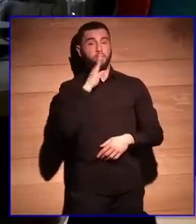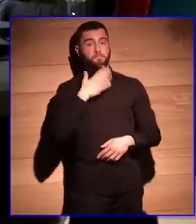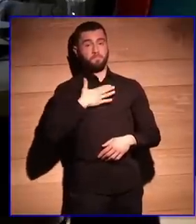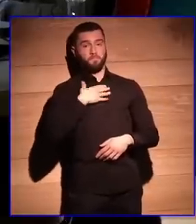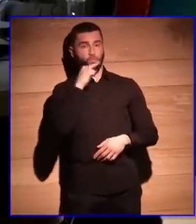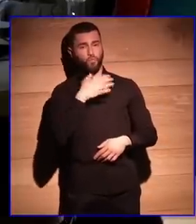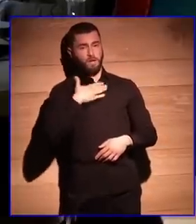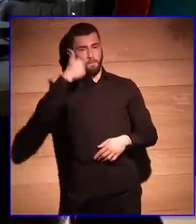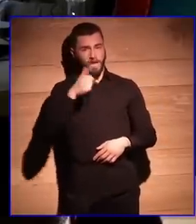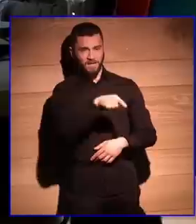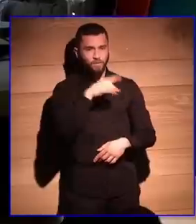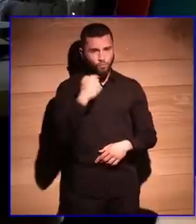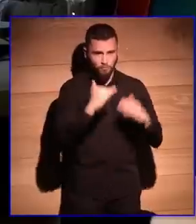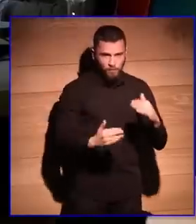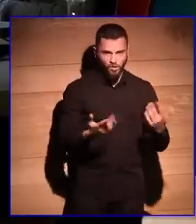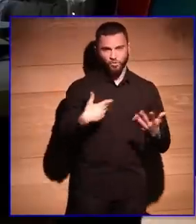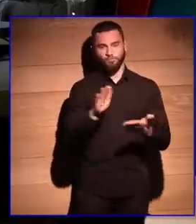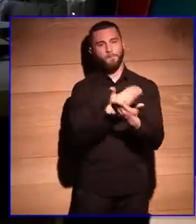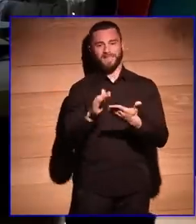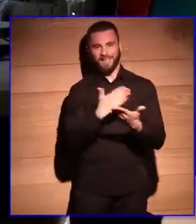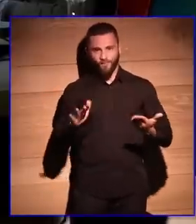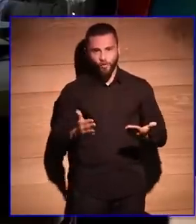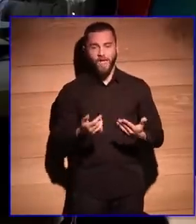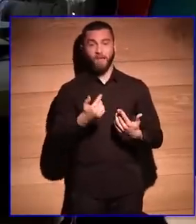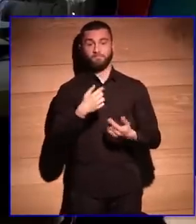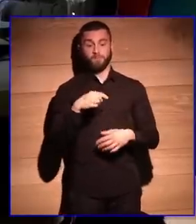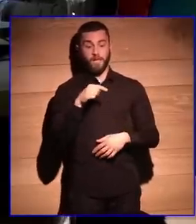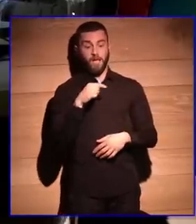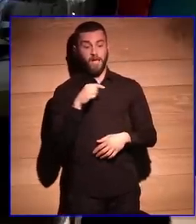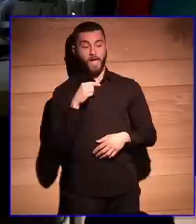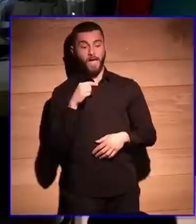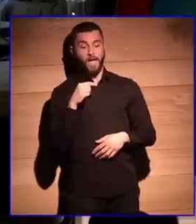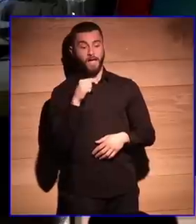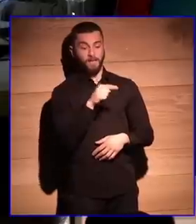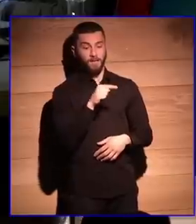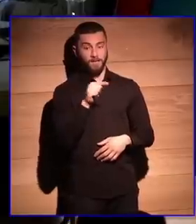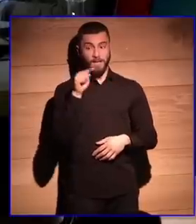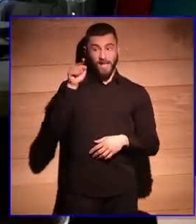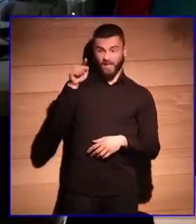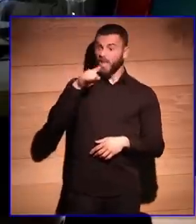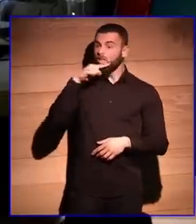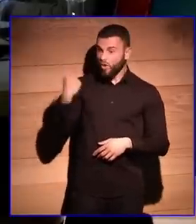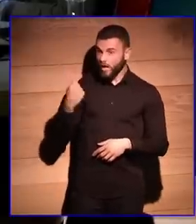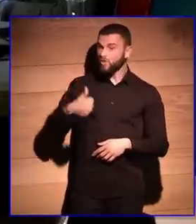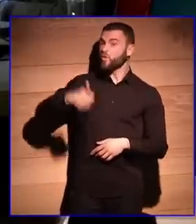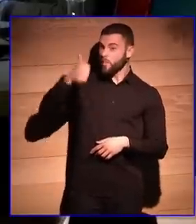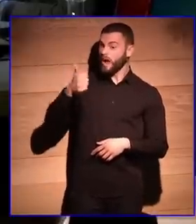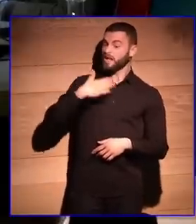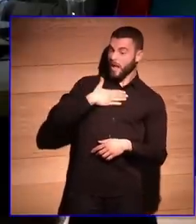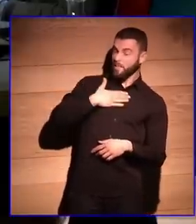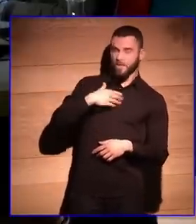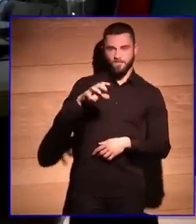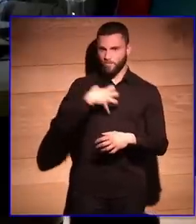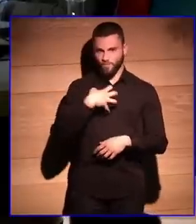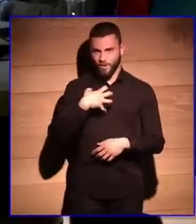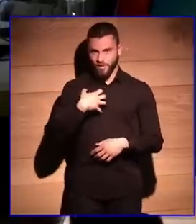Que dices, no, esto es una metáfora, no me puede decir que te está doliendo más a ti que a mí. No, mamá, o sea, no puede ser. No, no, yo tengo el